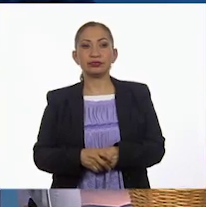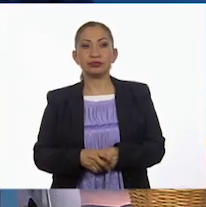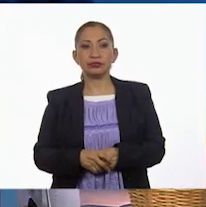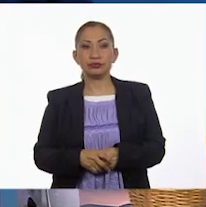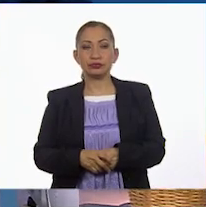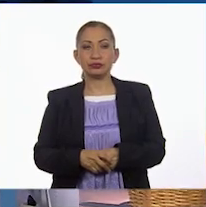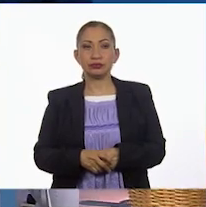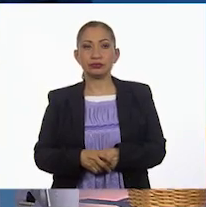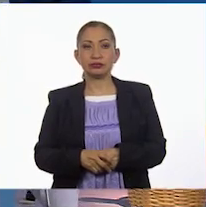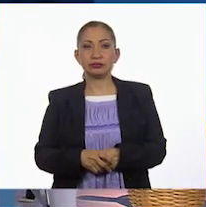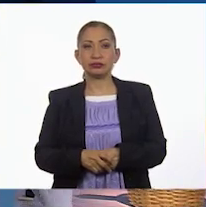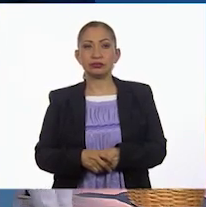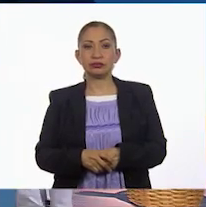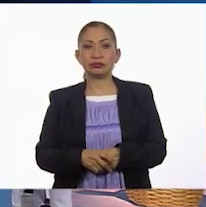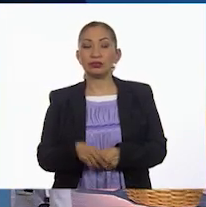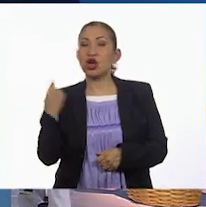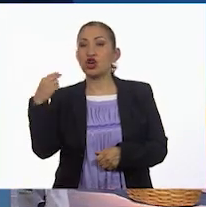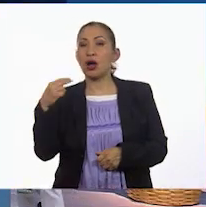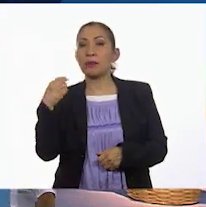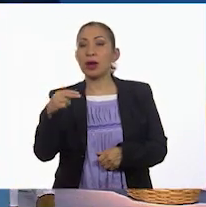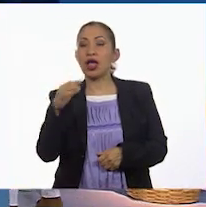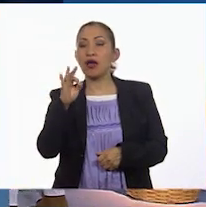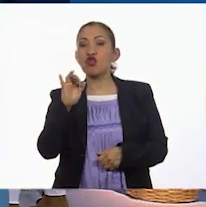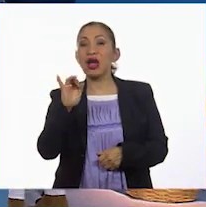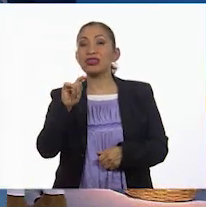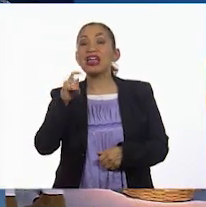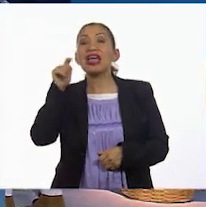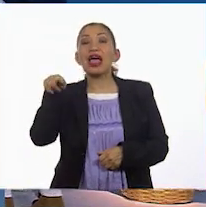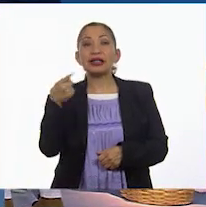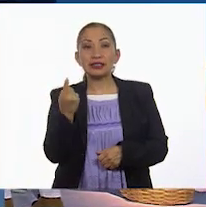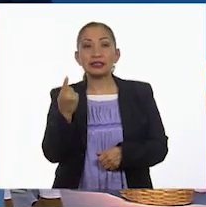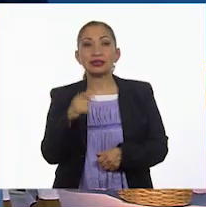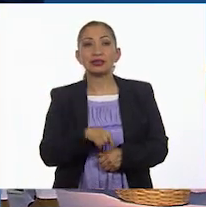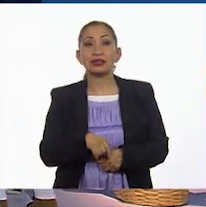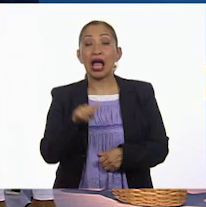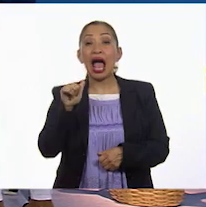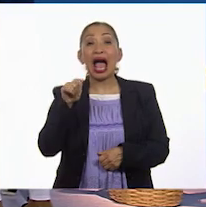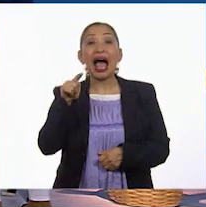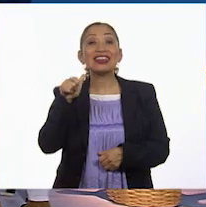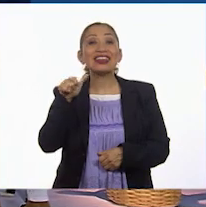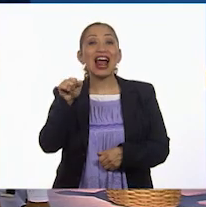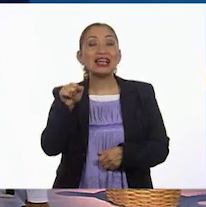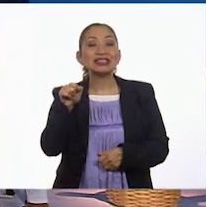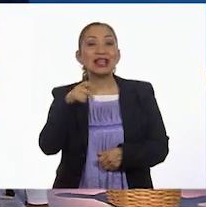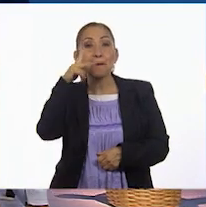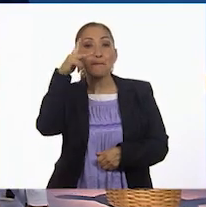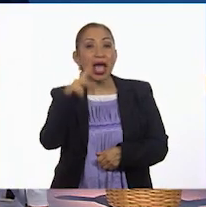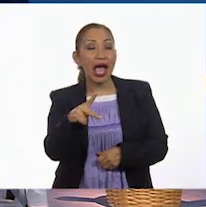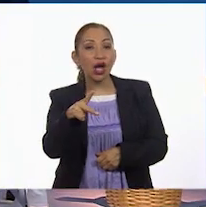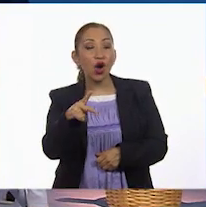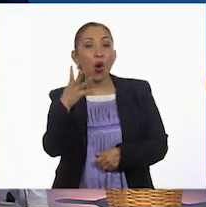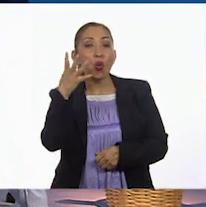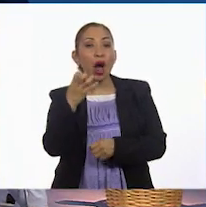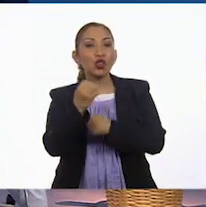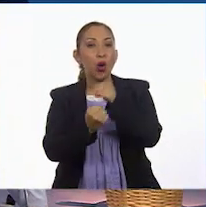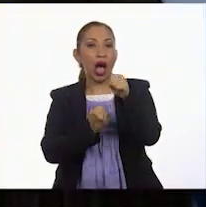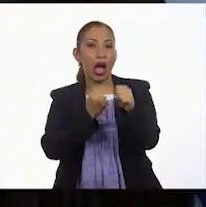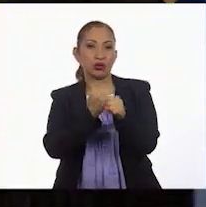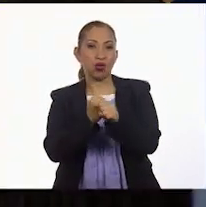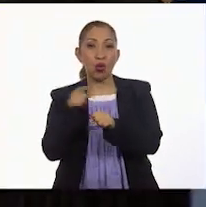En este caso, el nombre de la fuente sería nuestro Atlas de México de 4º